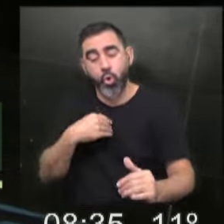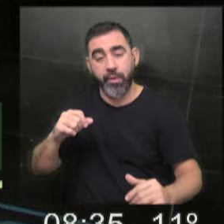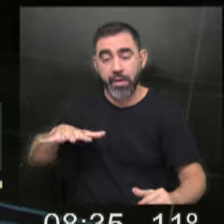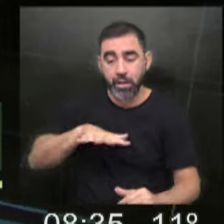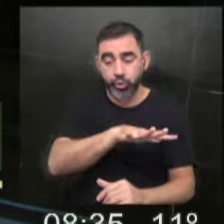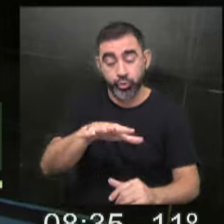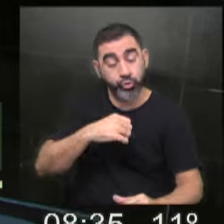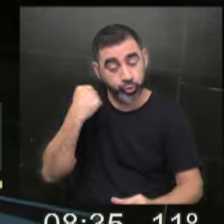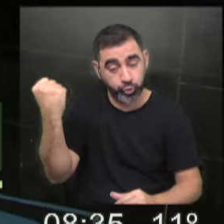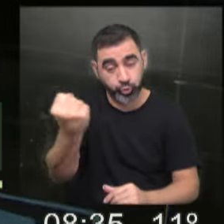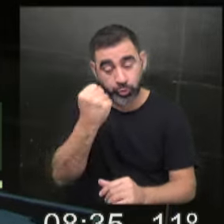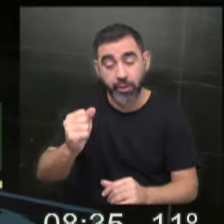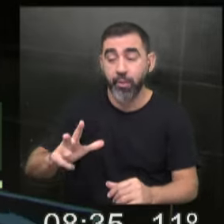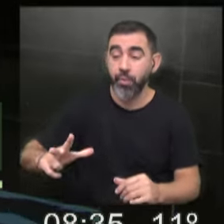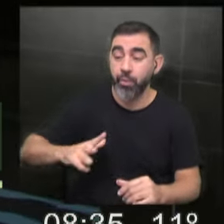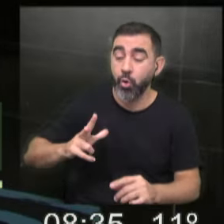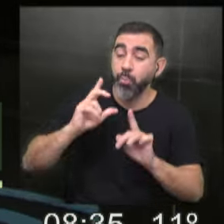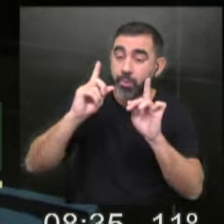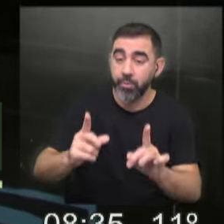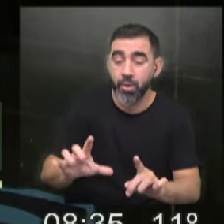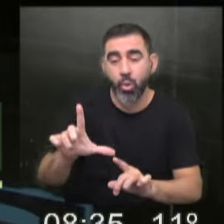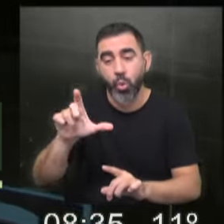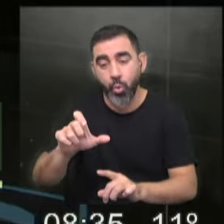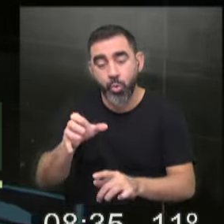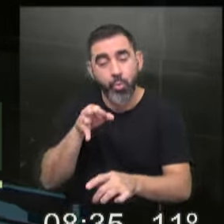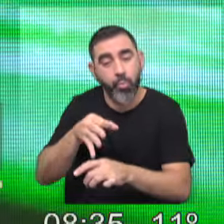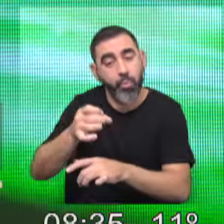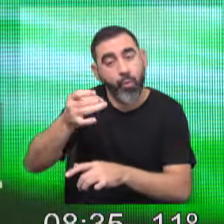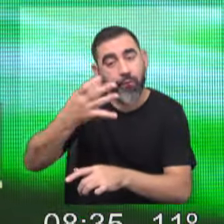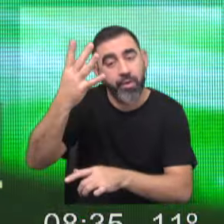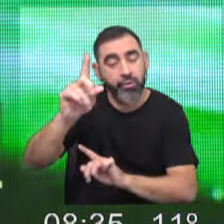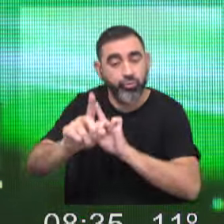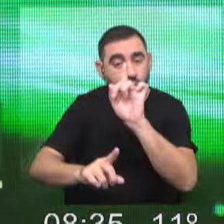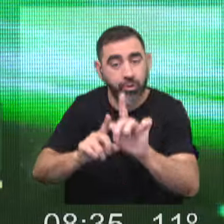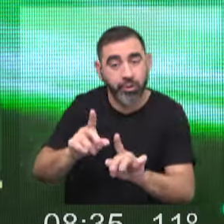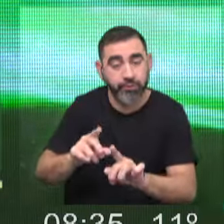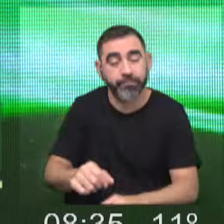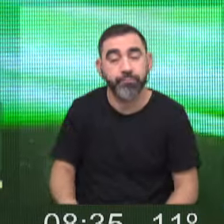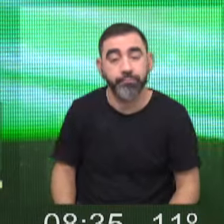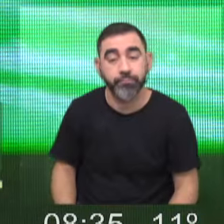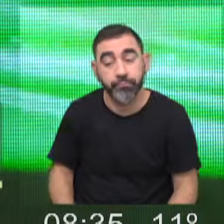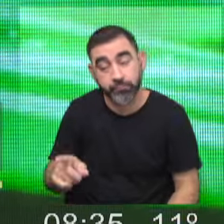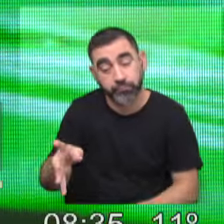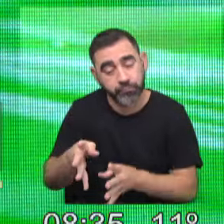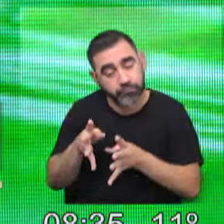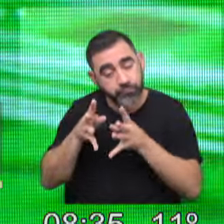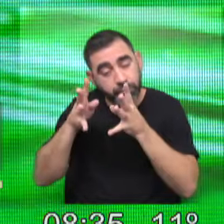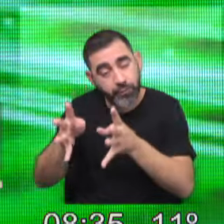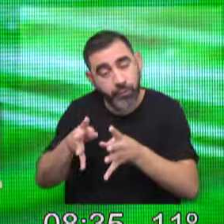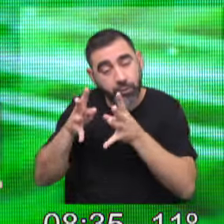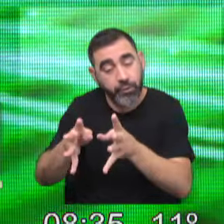civil, del sector privado y naturalmente la academia. Y ese es uno de los grandes desafíos y